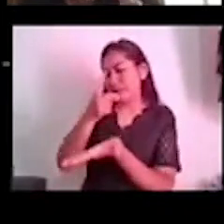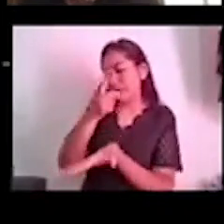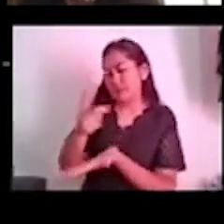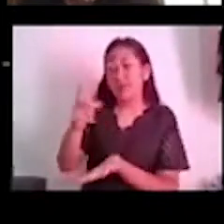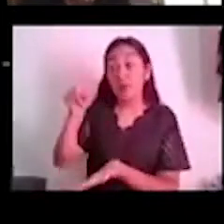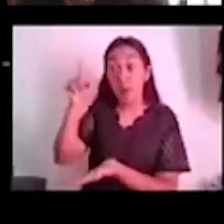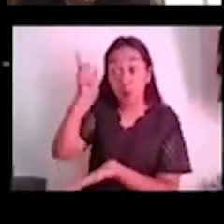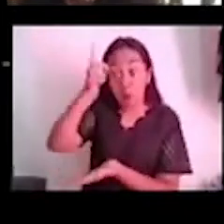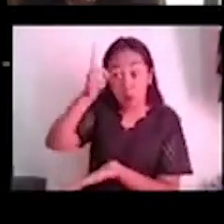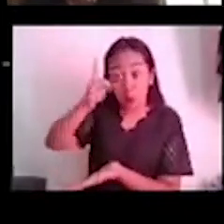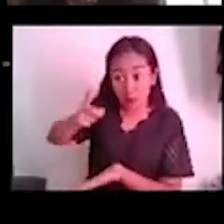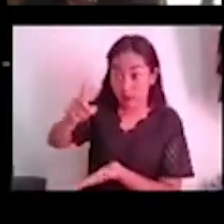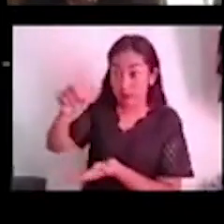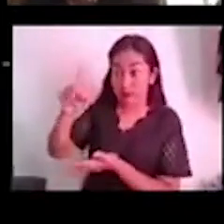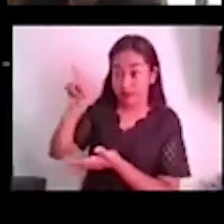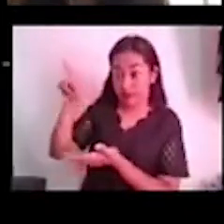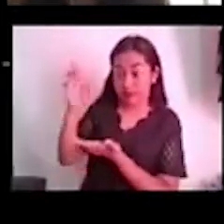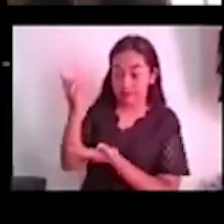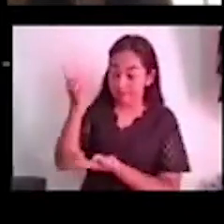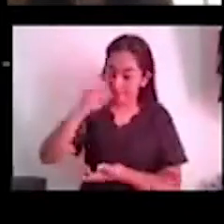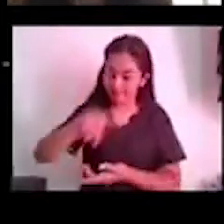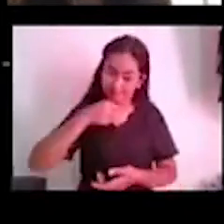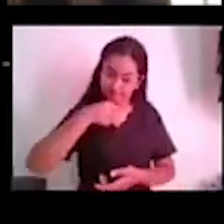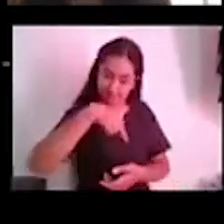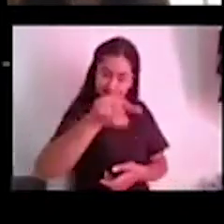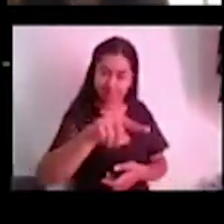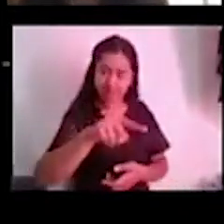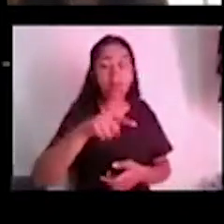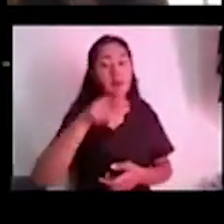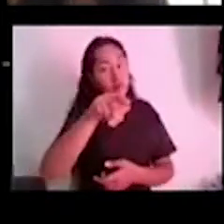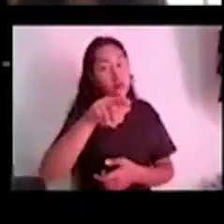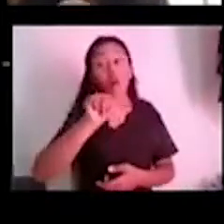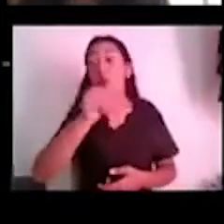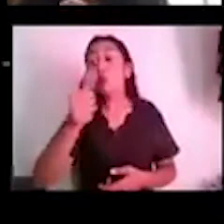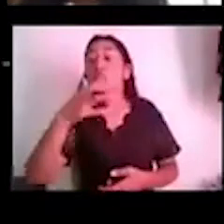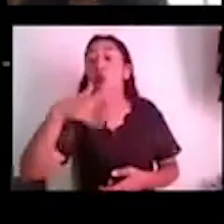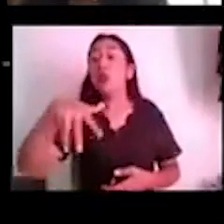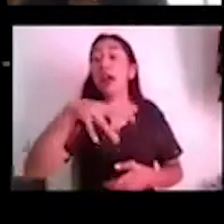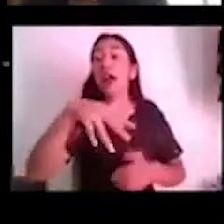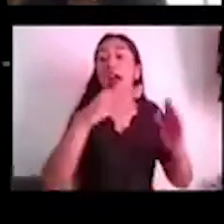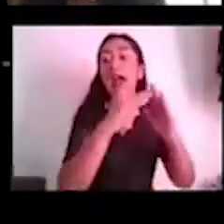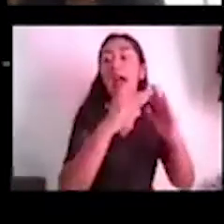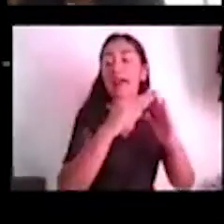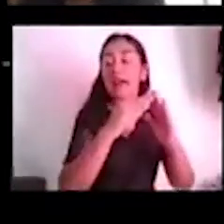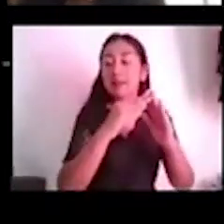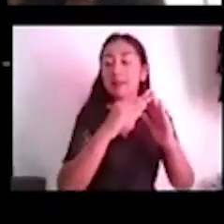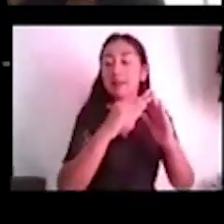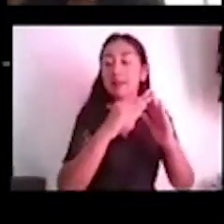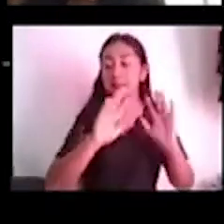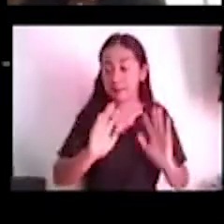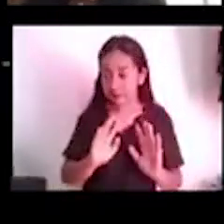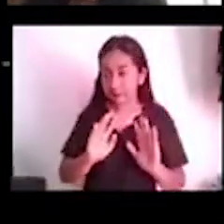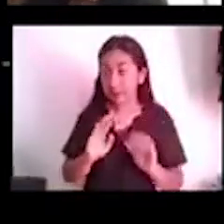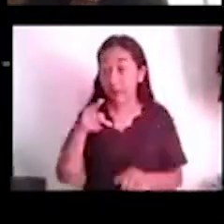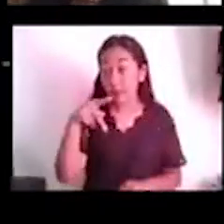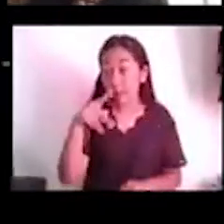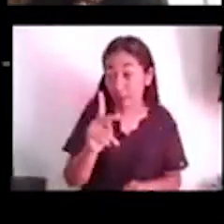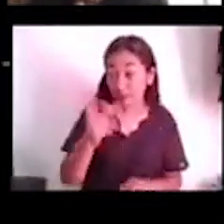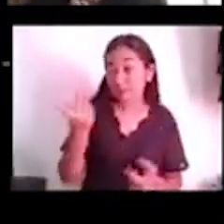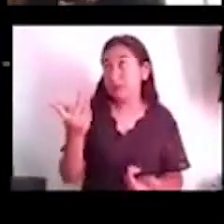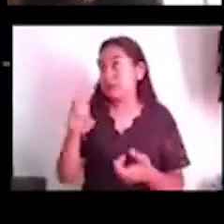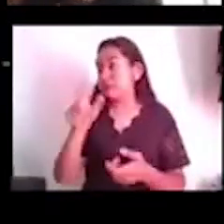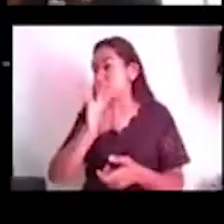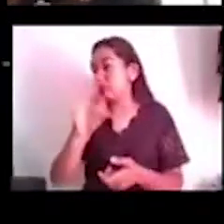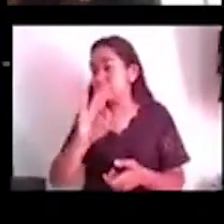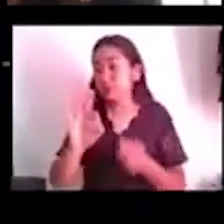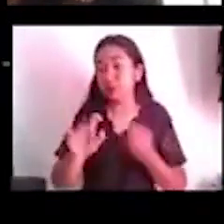ordena salir y buscar otro lugar para vivir. Las razones económicas o políticas o militares por las